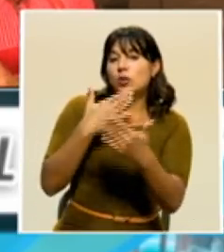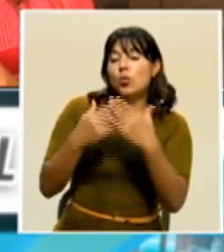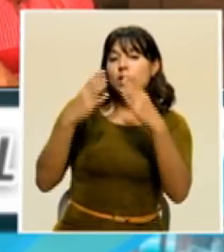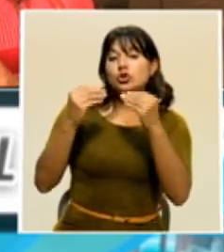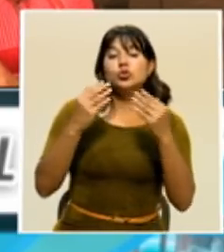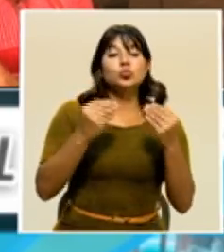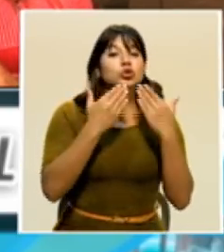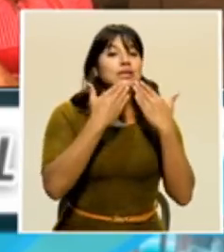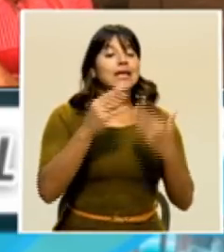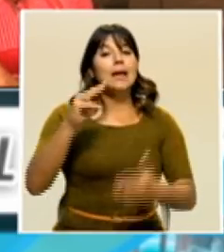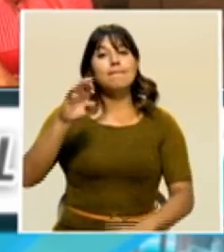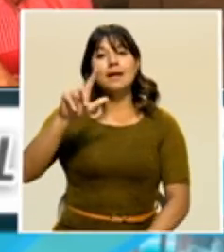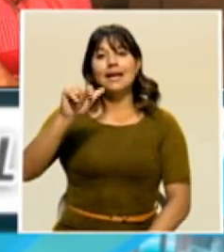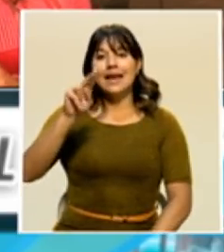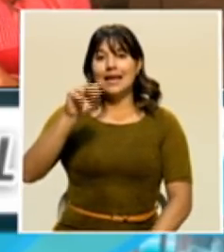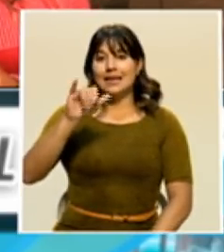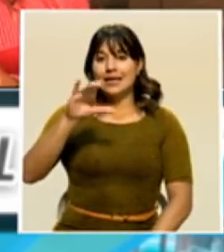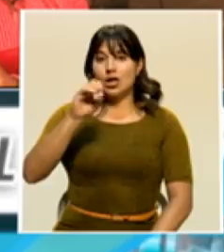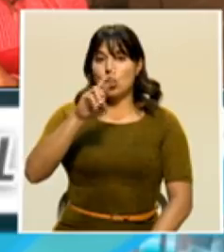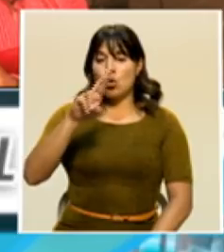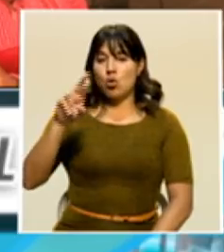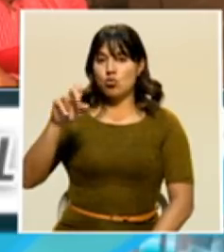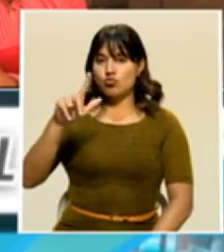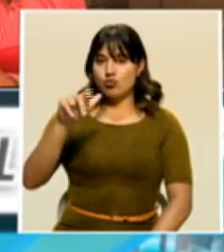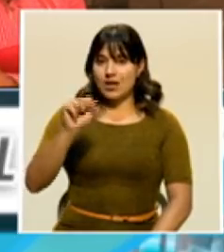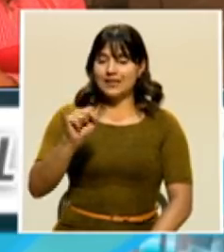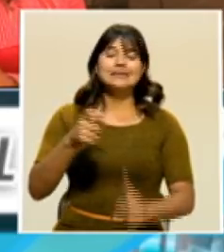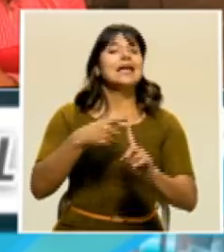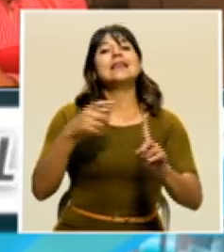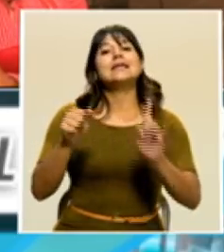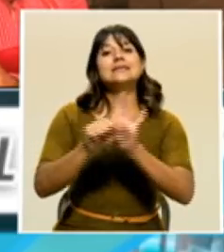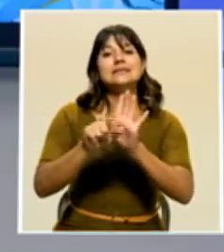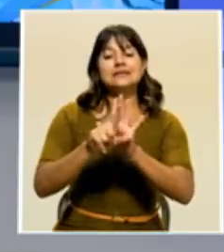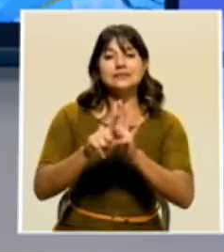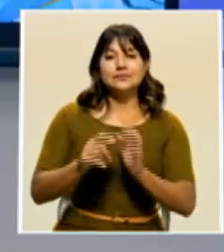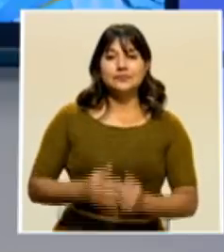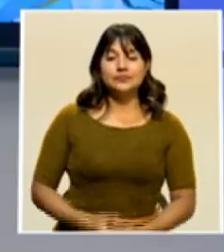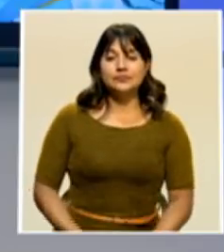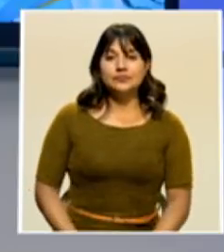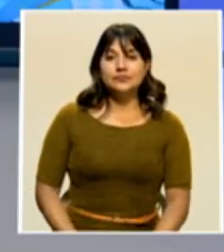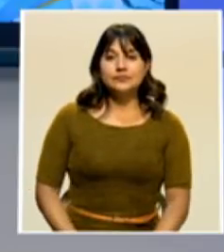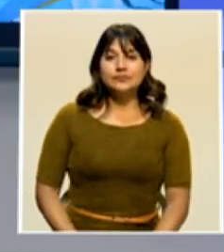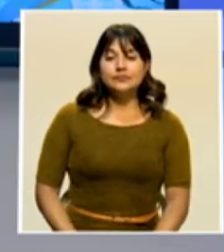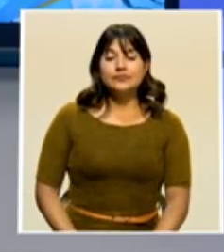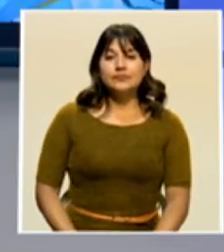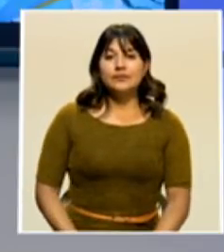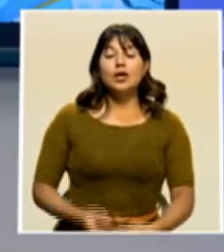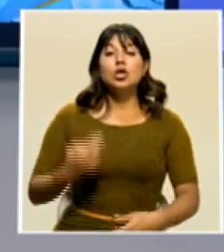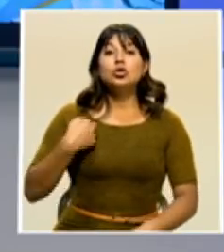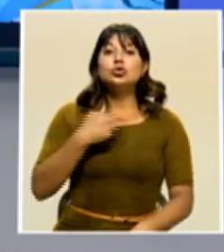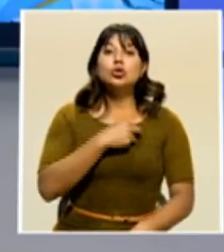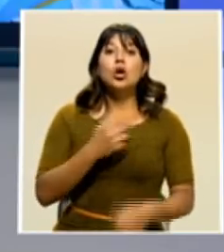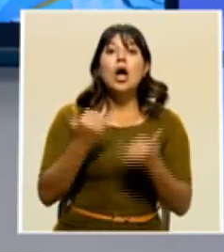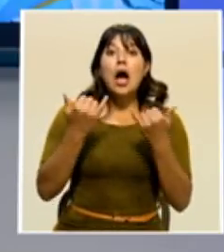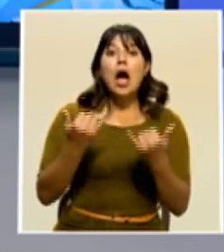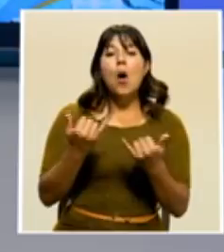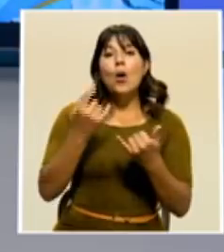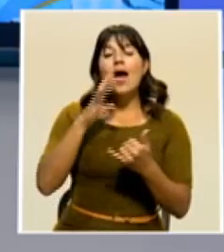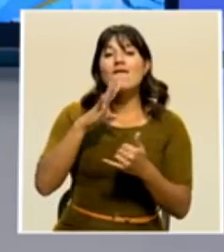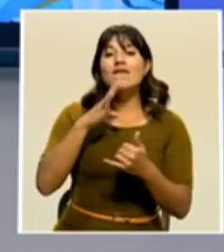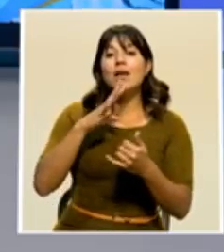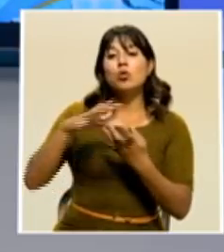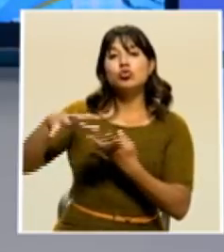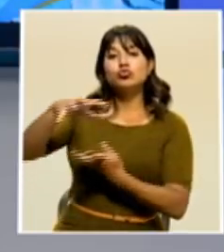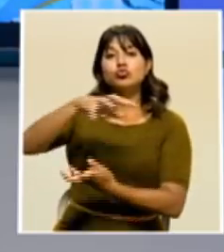gracias, Melanie Corrales, desde la Asamblea Legislativa. Nos vamos al huracán ETA.